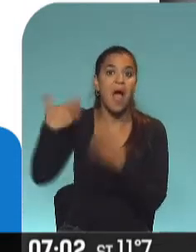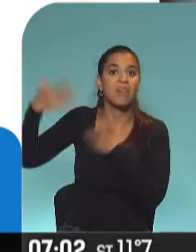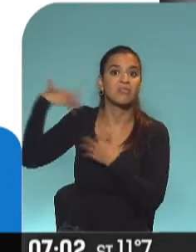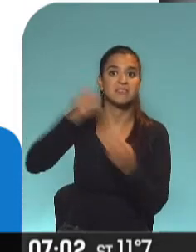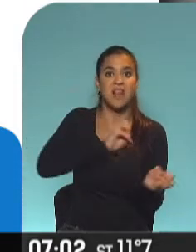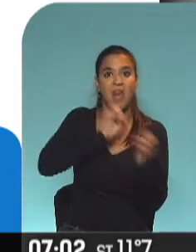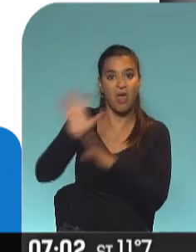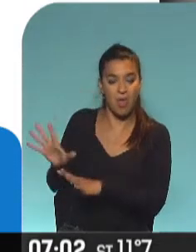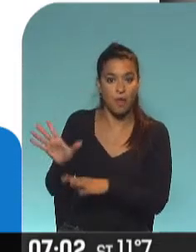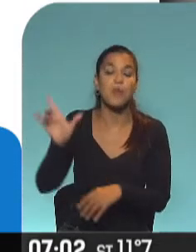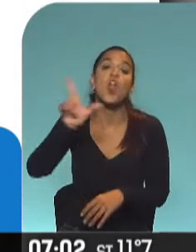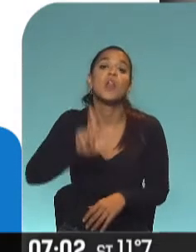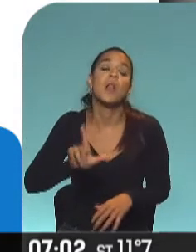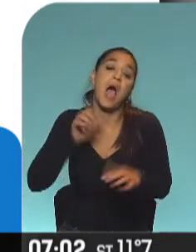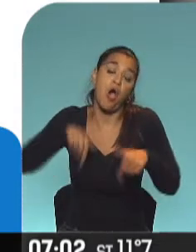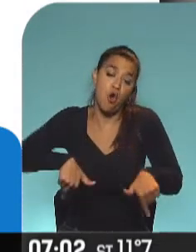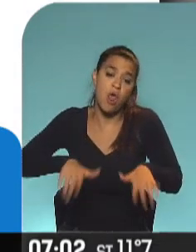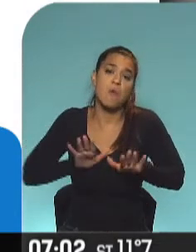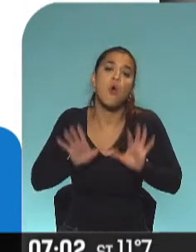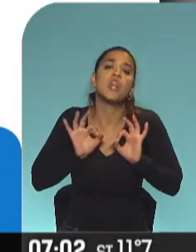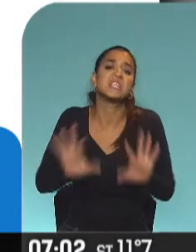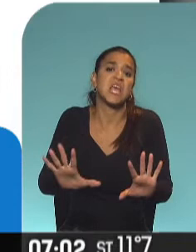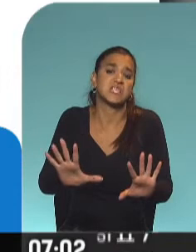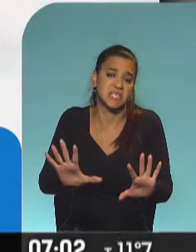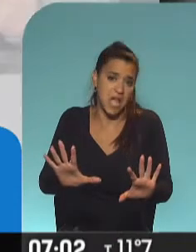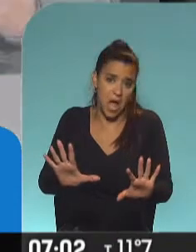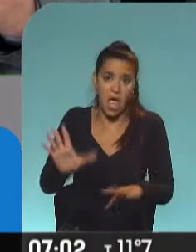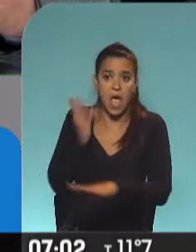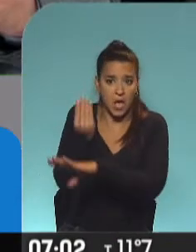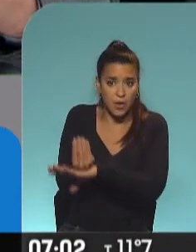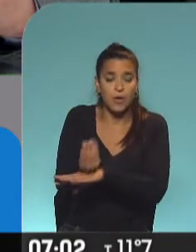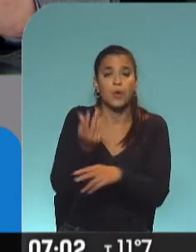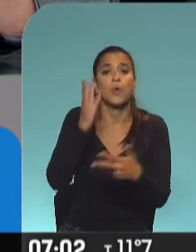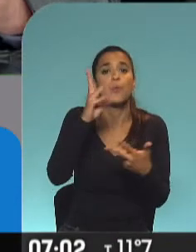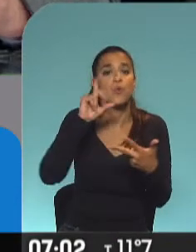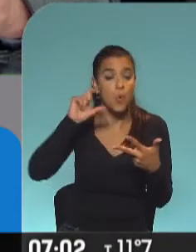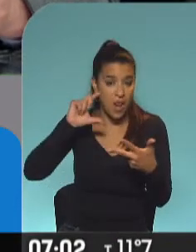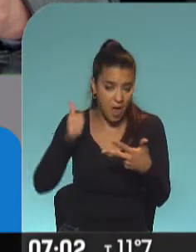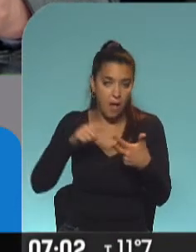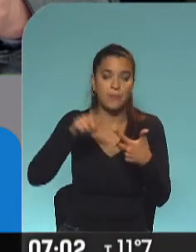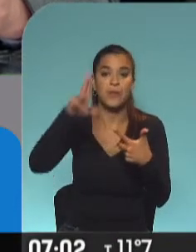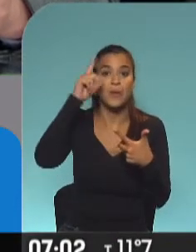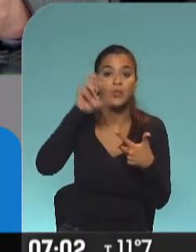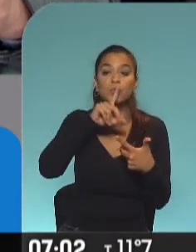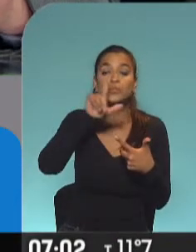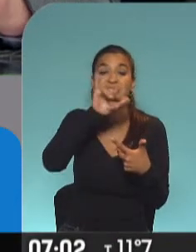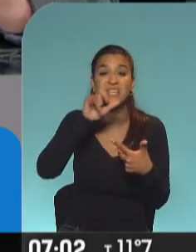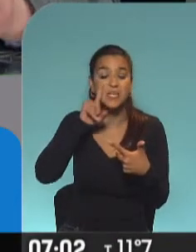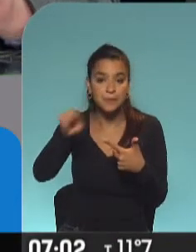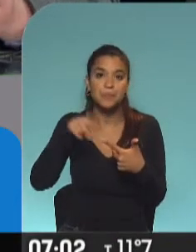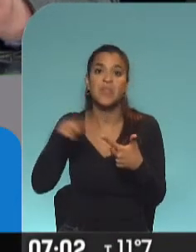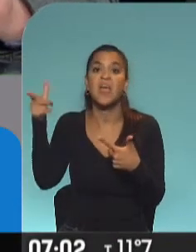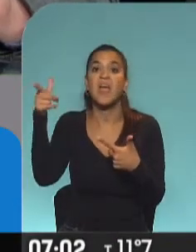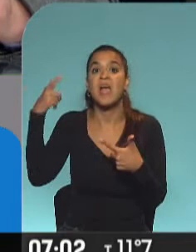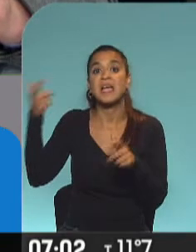trasladados. Pero licenciados. Pero licenciados, es decir, forman Brugle y Bertuzzi parte de la Cámara Federal, pero no